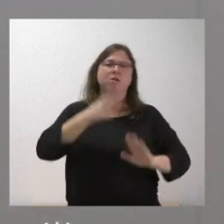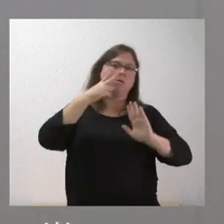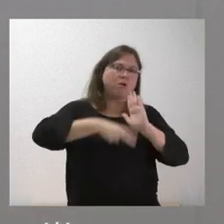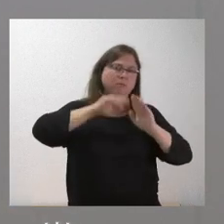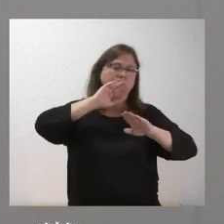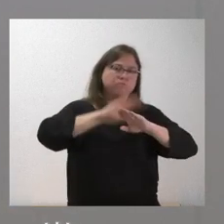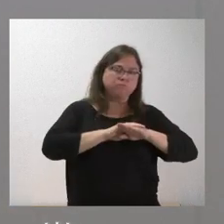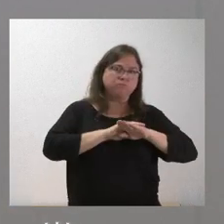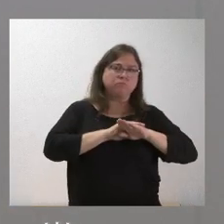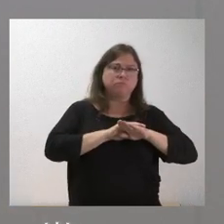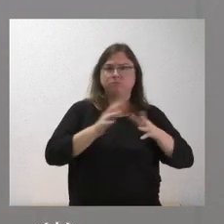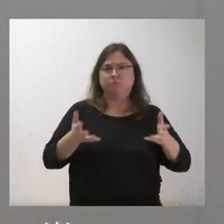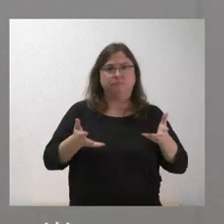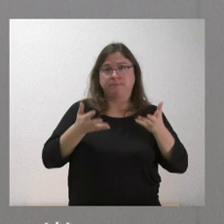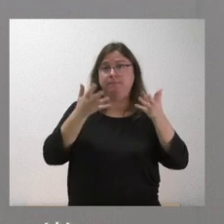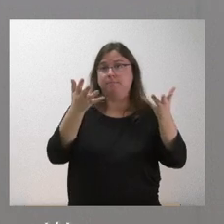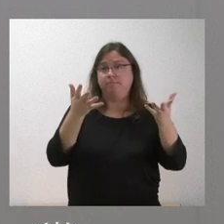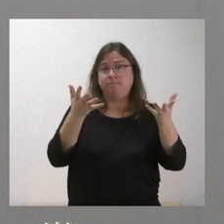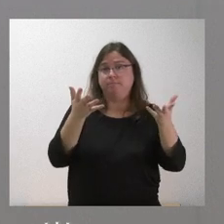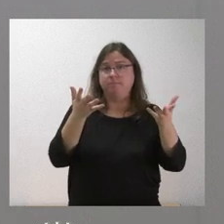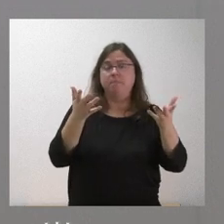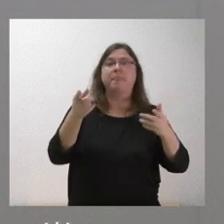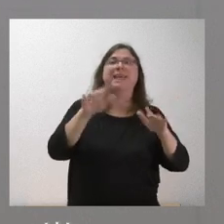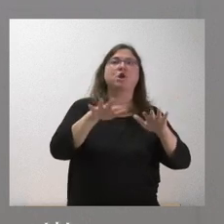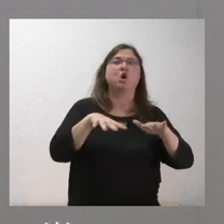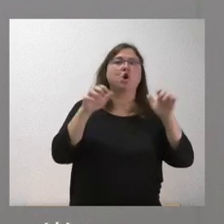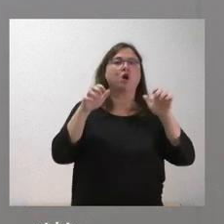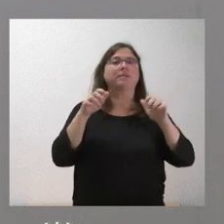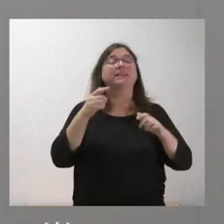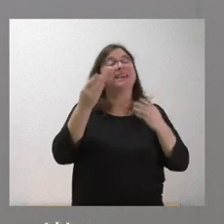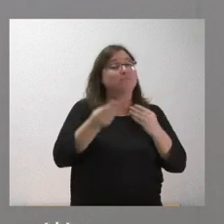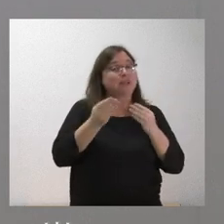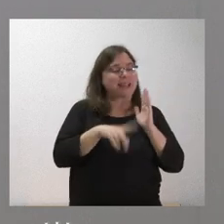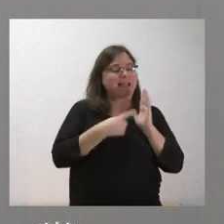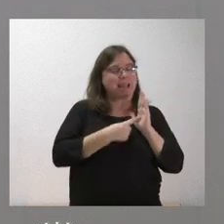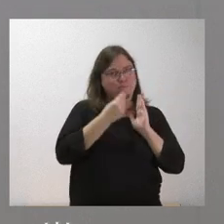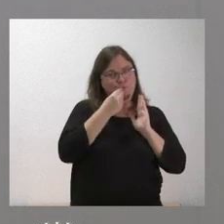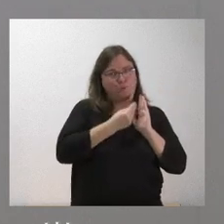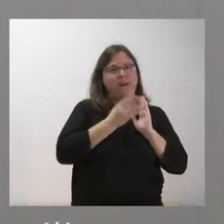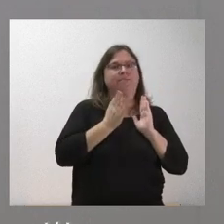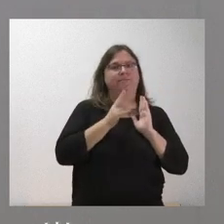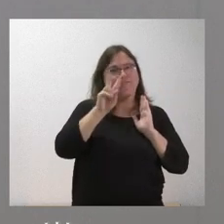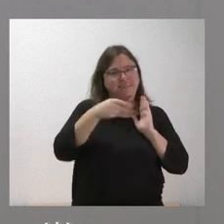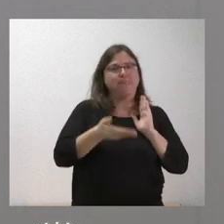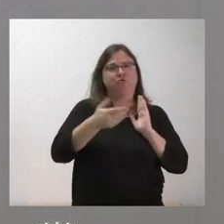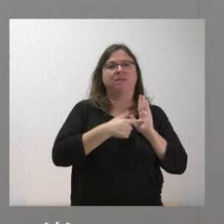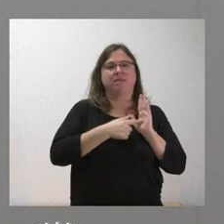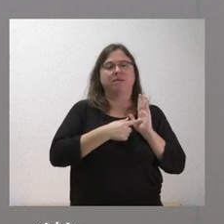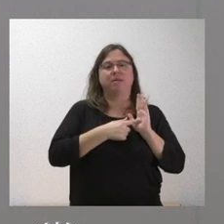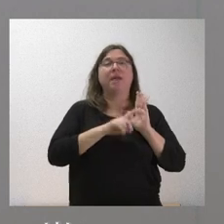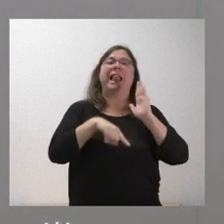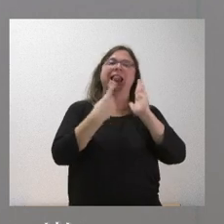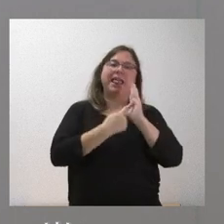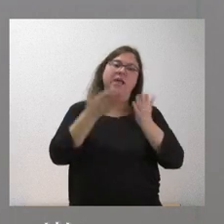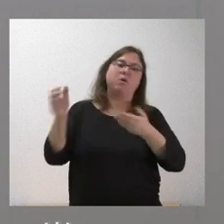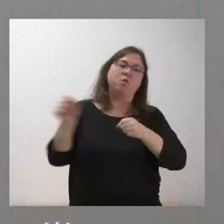y estará a disposición de las Cortes de Castilla nosotros lo importante es que sea una buena ley que sea una ley que atienda las necesidades